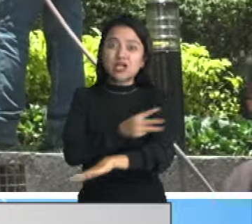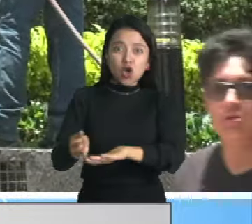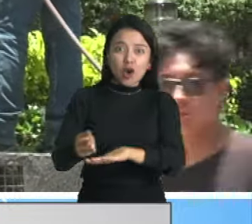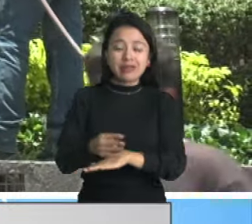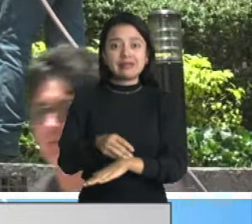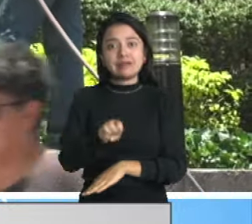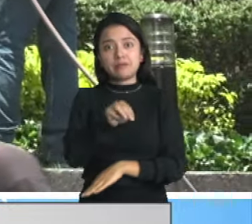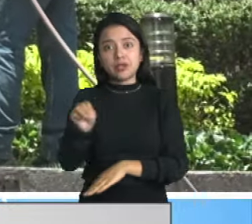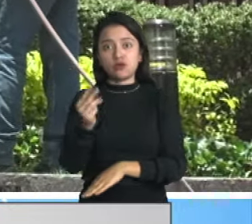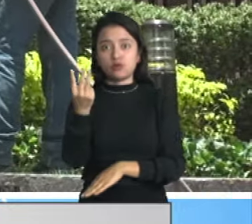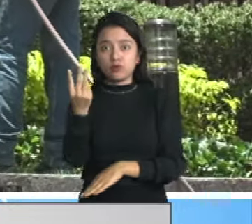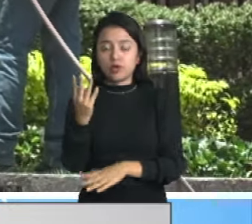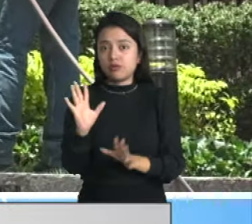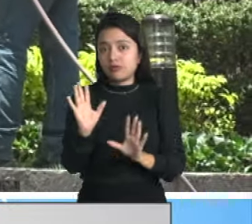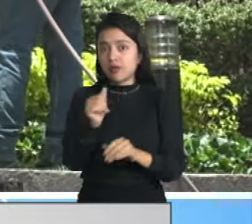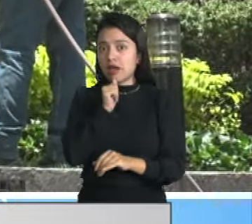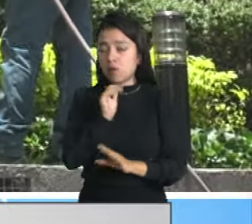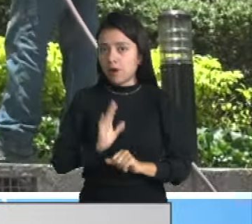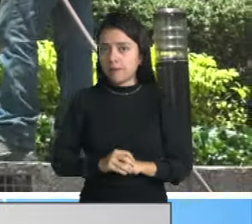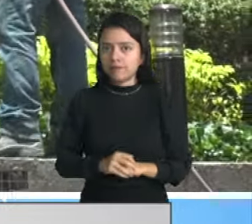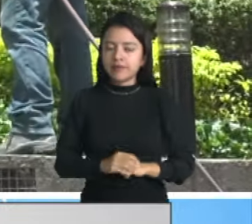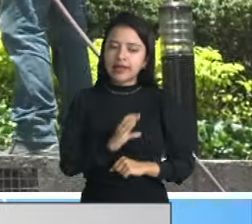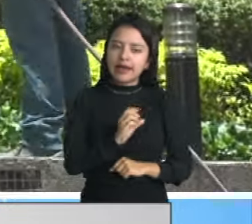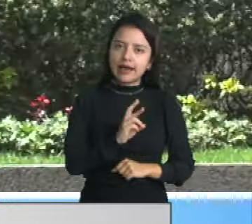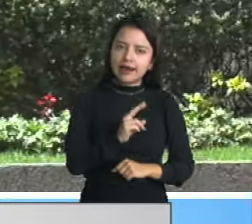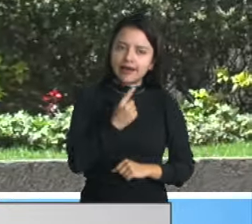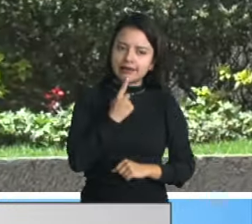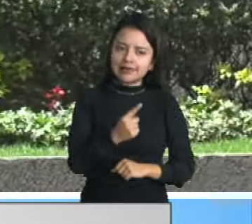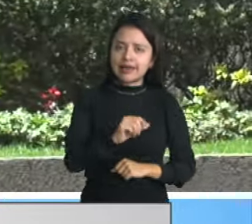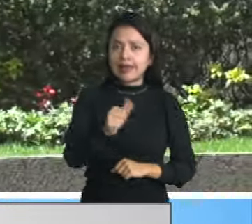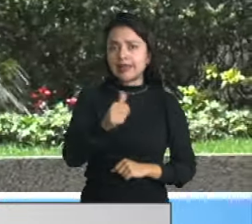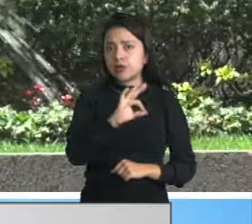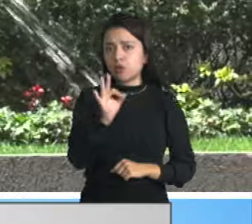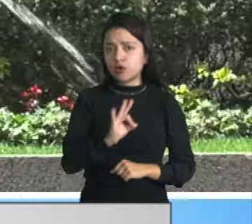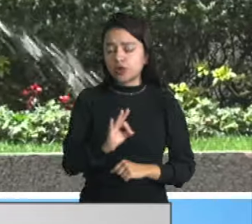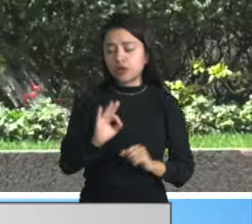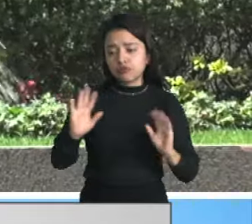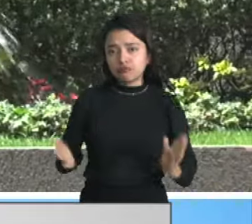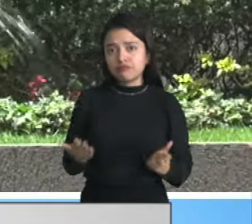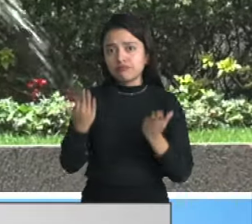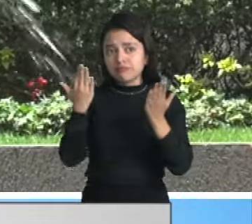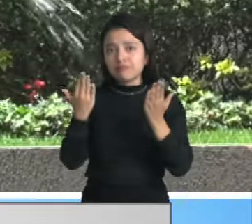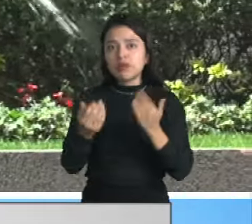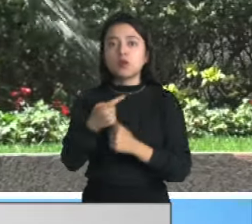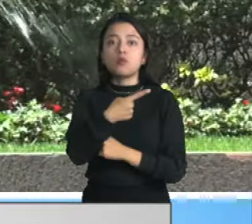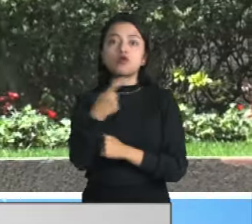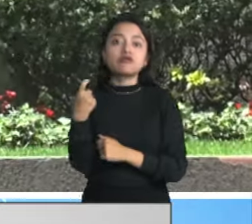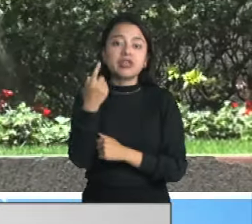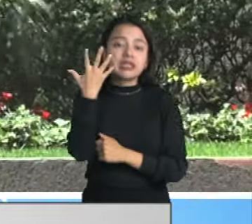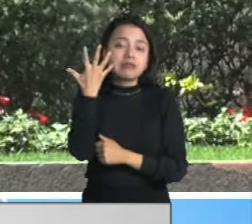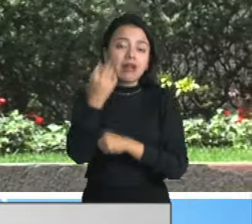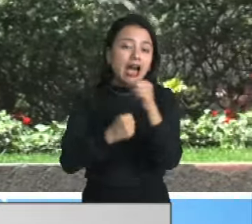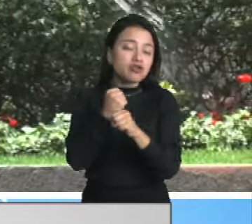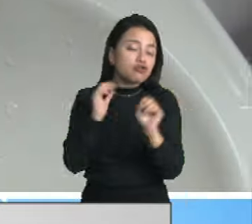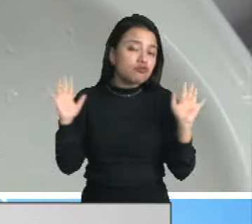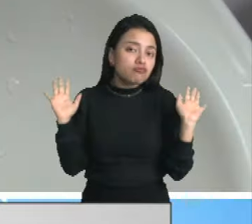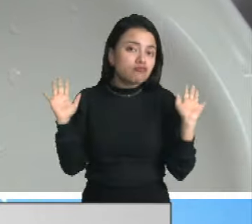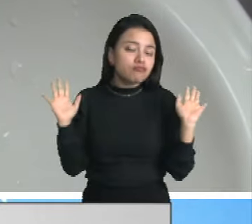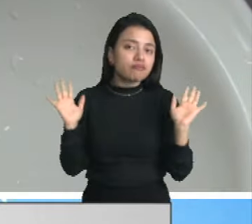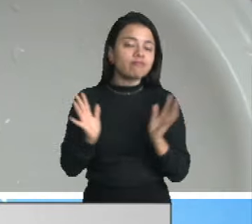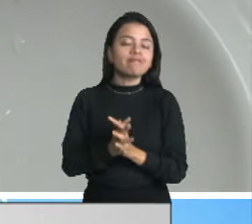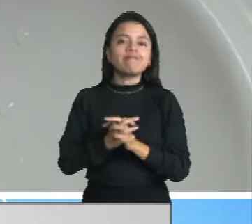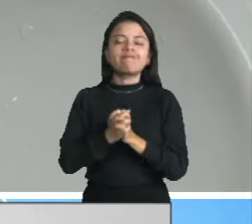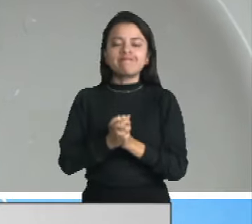de agua. Según también la CAR de Cundinamarca, tan solo el 10% de ese líquido podría abastecer a la ciudad por 100 años. Pero así las cosas,